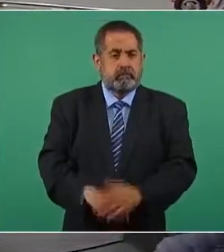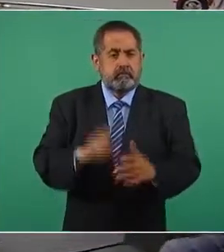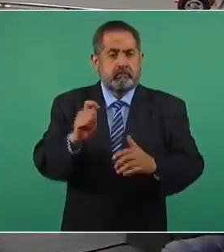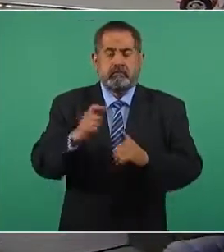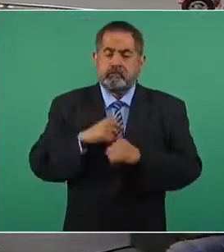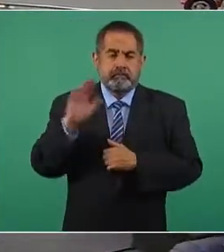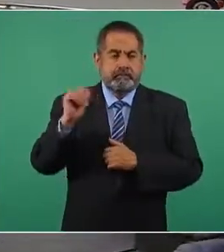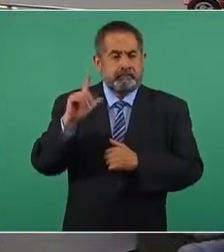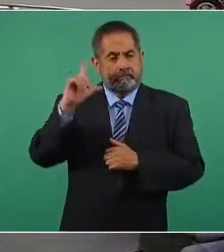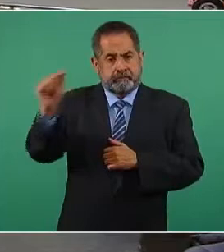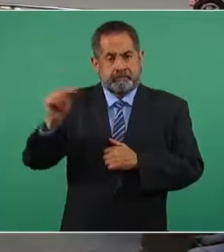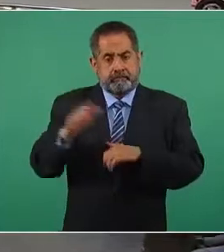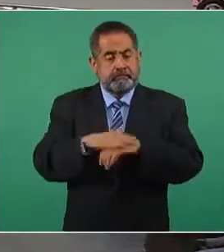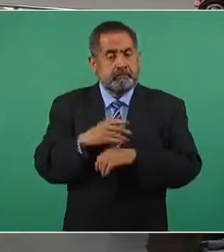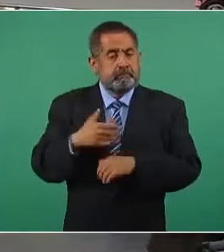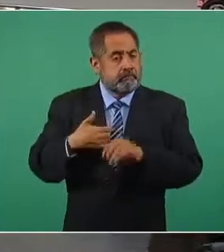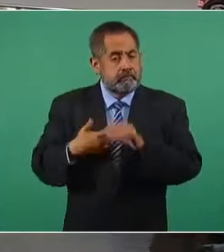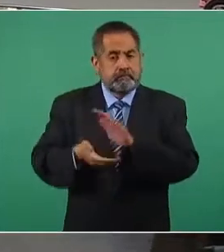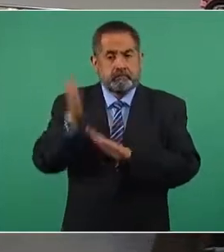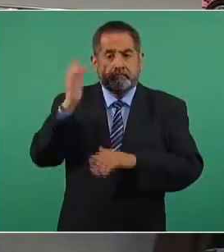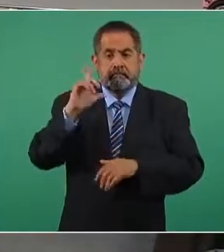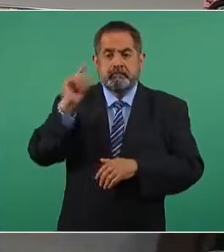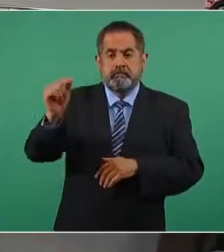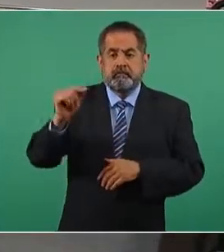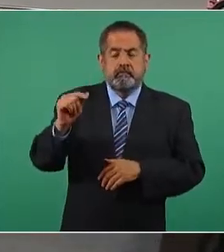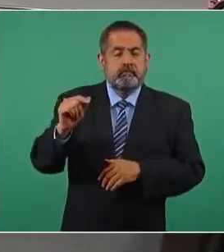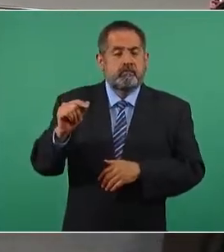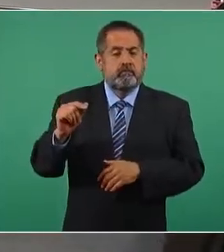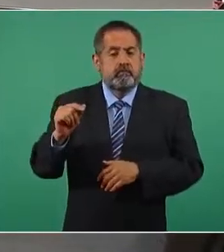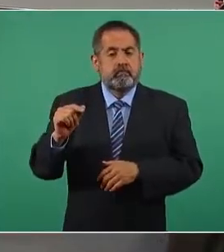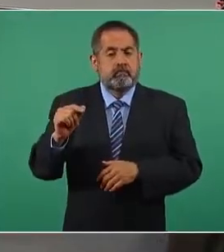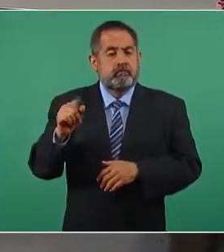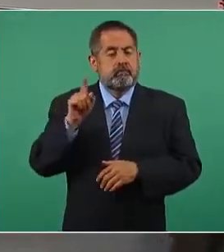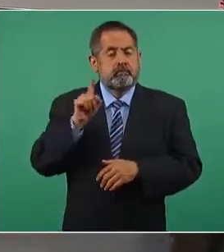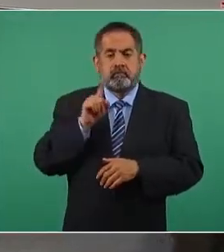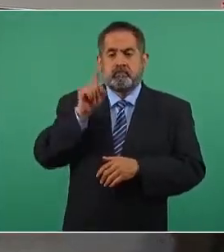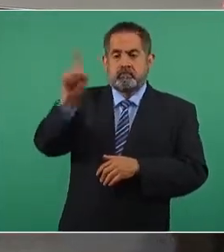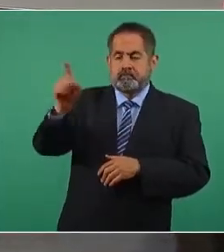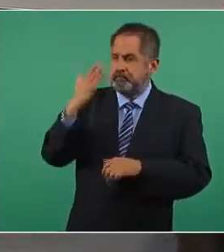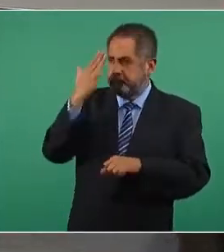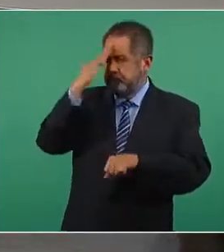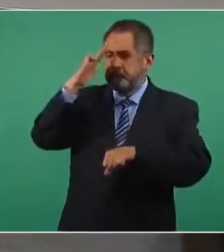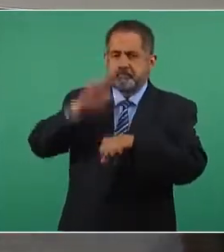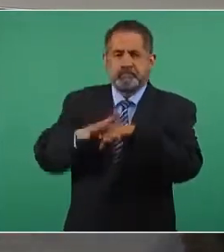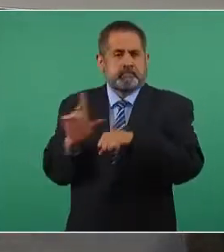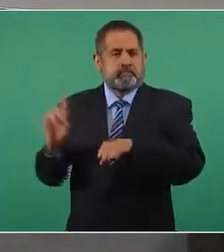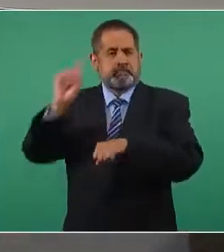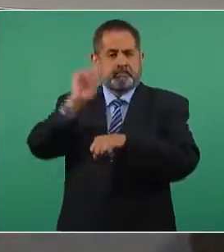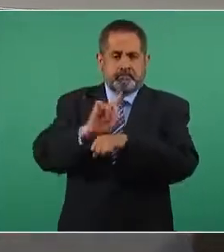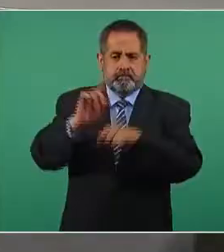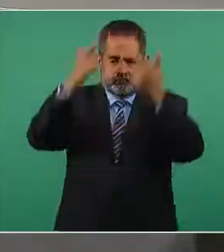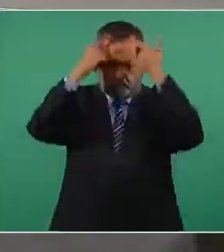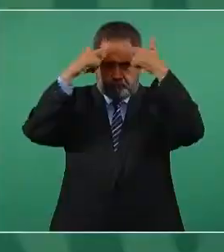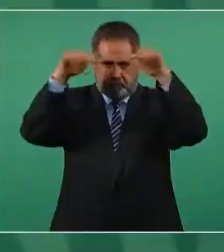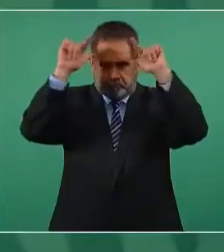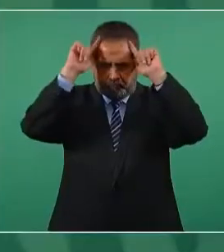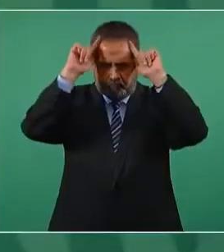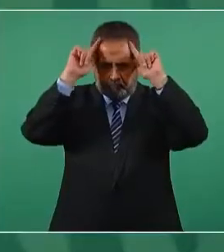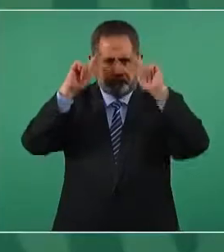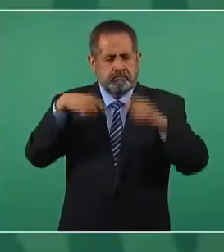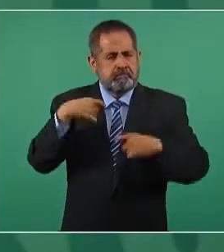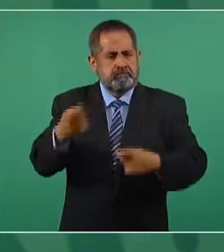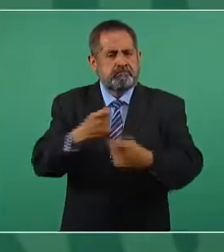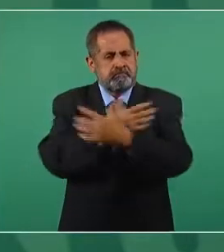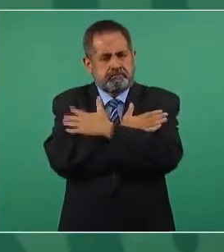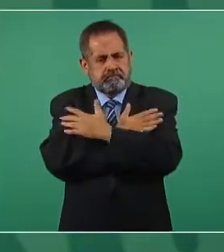Me tengo que ir porque vamos a conmemorar el Día de la Marina. Un abrazo